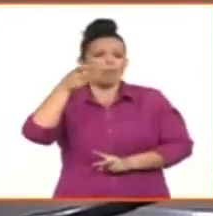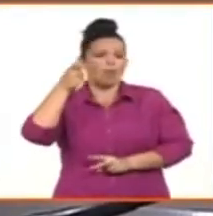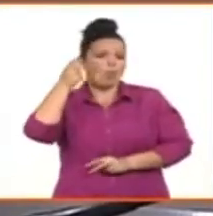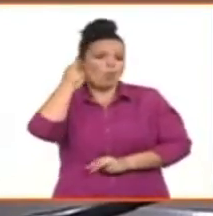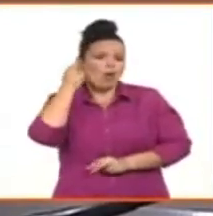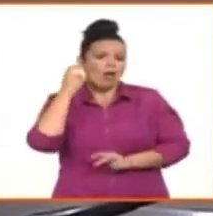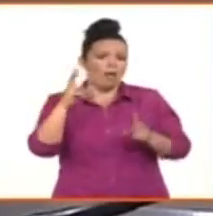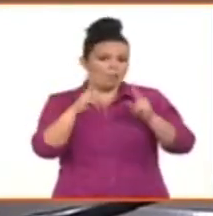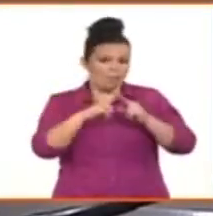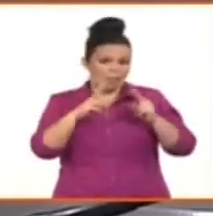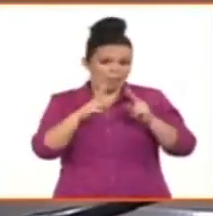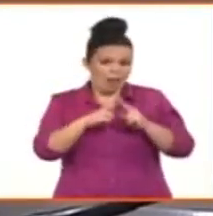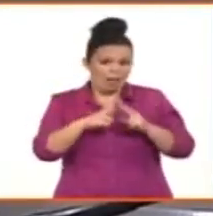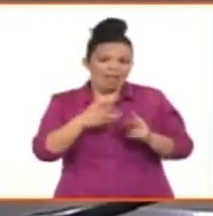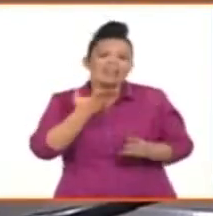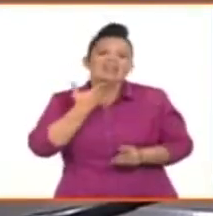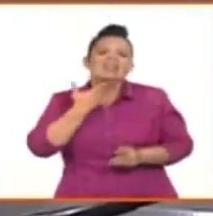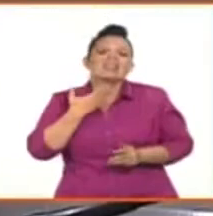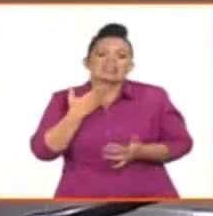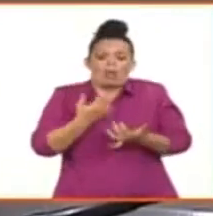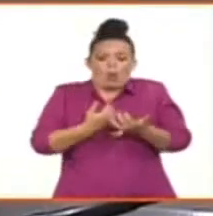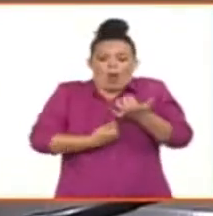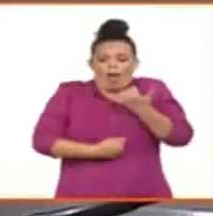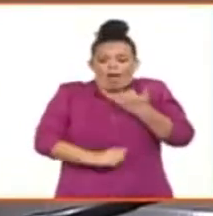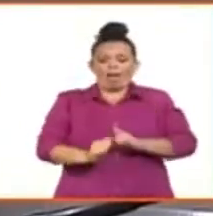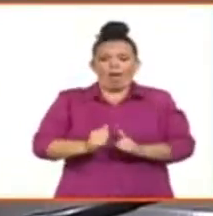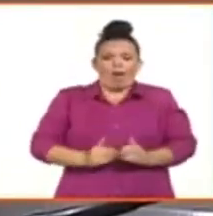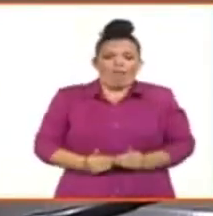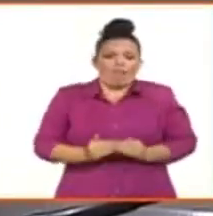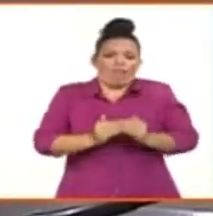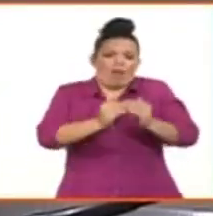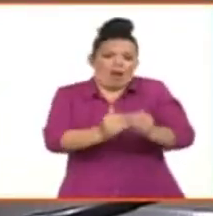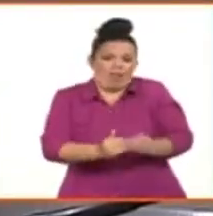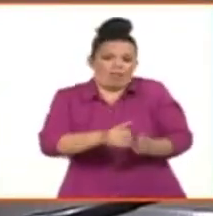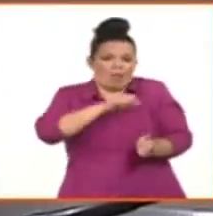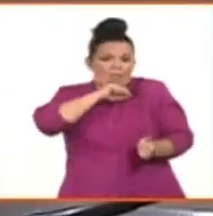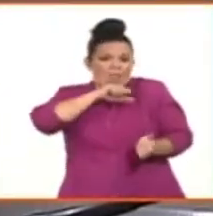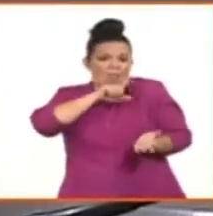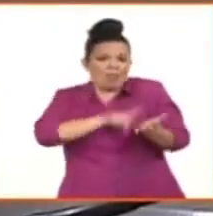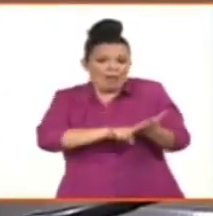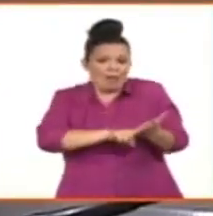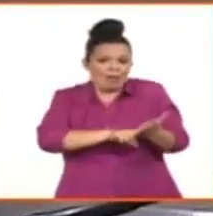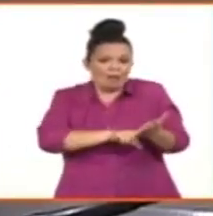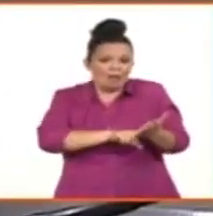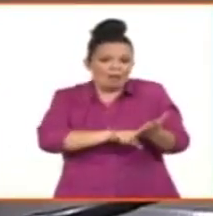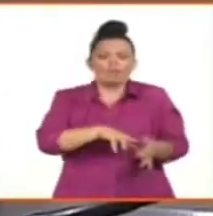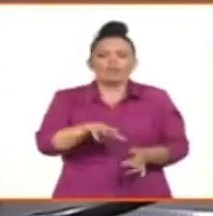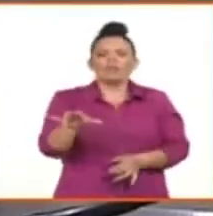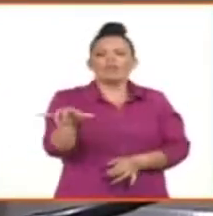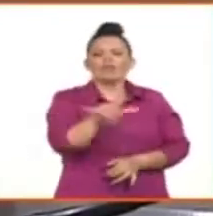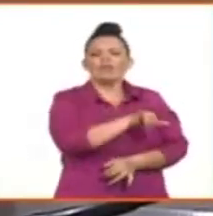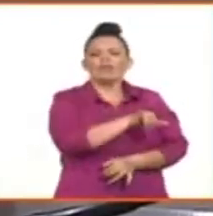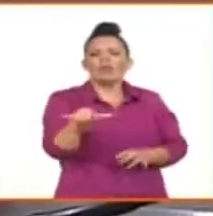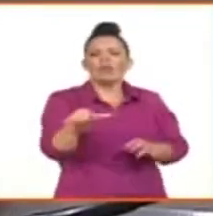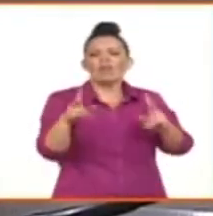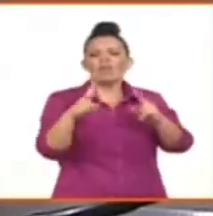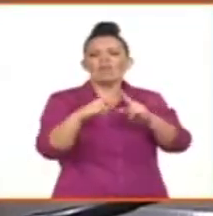la maternidad y la paternidad, también lo anhelan las parejas del mismo género. No son